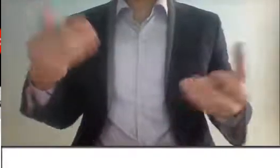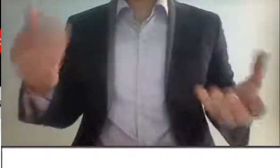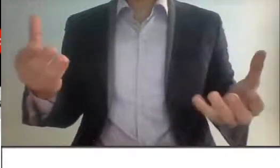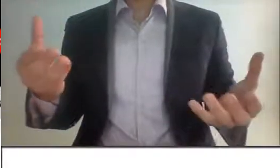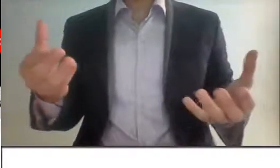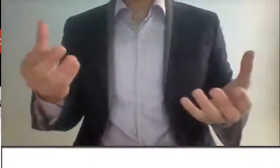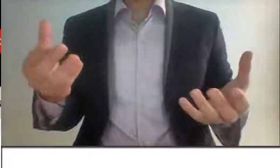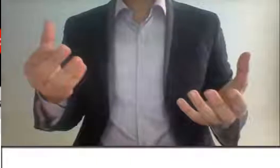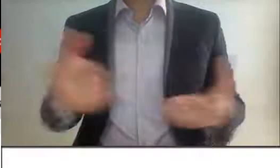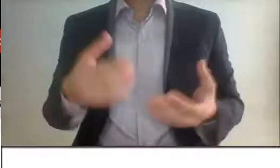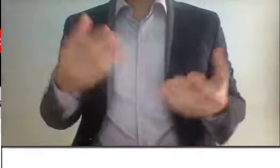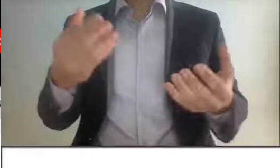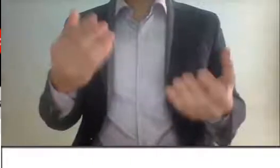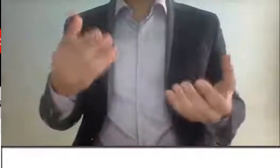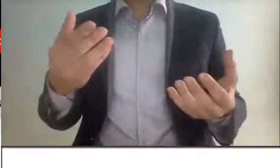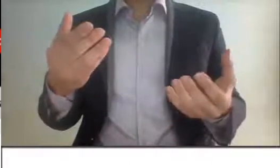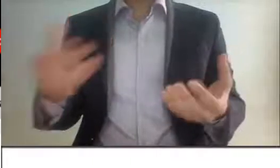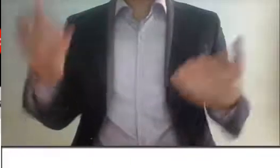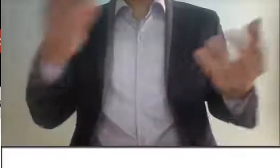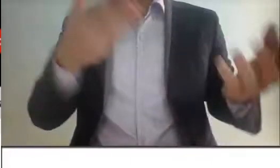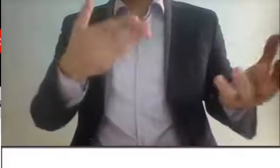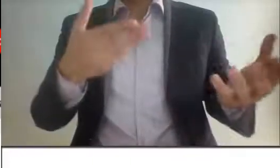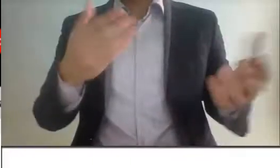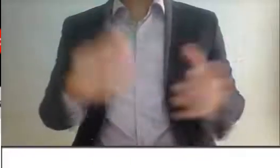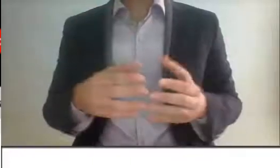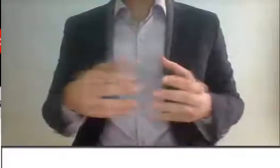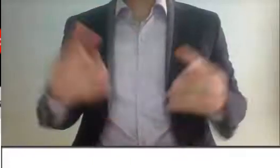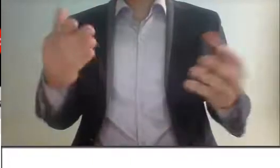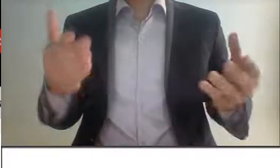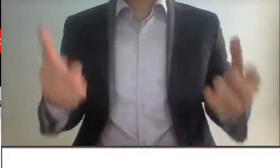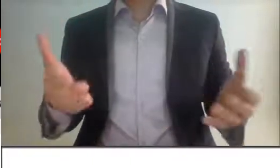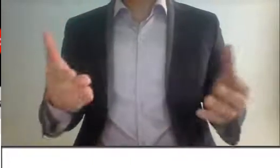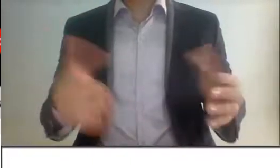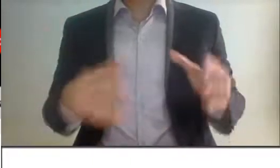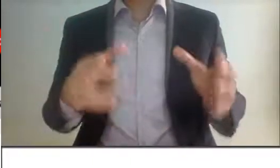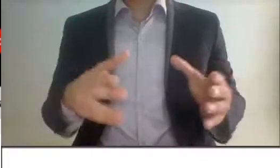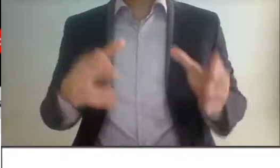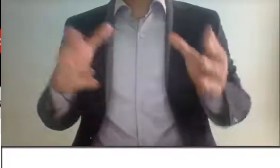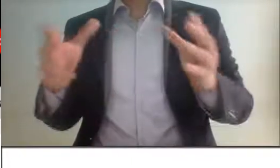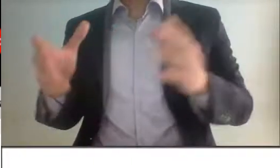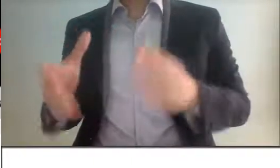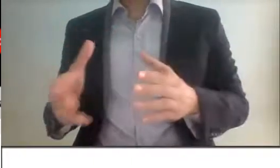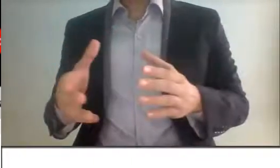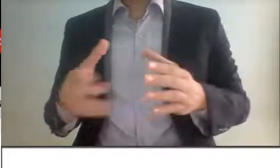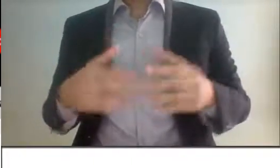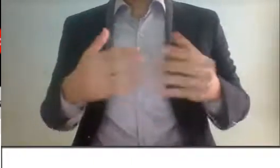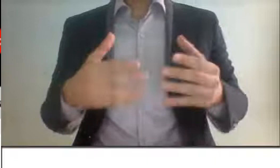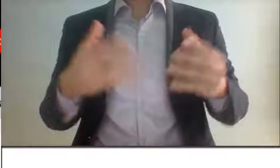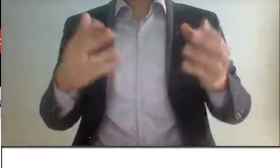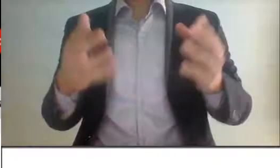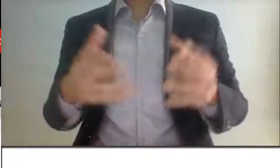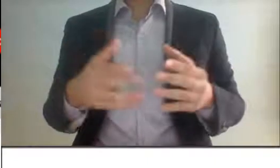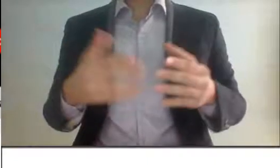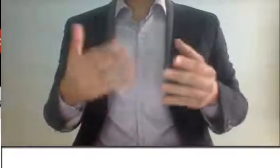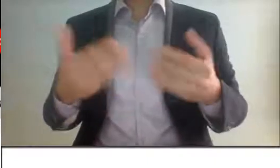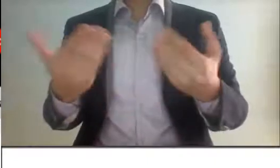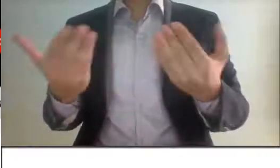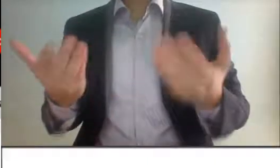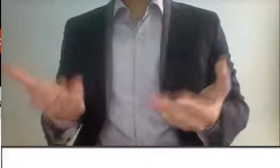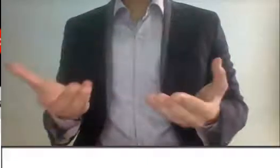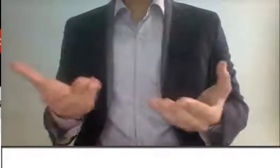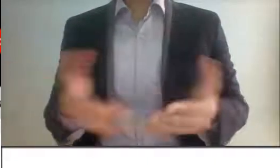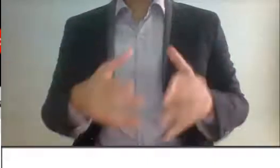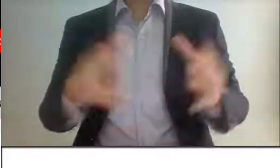millones a México. Y lo estamos viendo, y muchos dicen, no, mire, este gobierno ha hecho perder más millones a Pemex que los anteriores, y yo solamente les digo